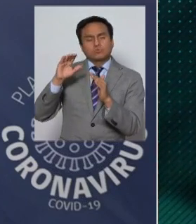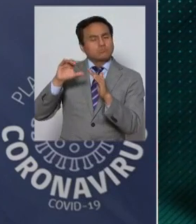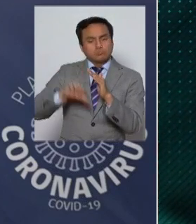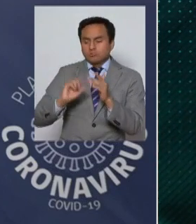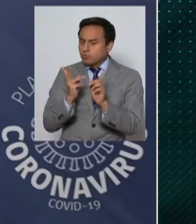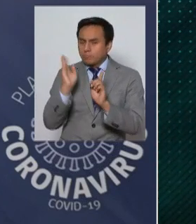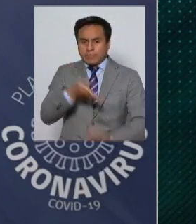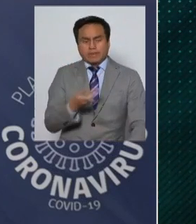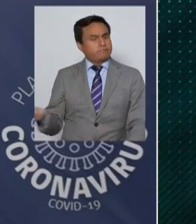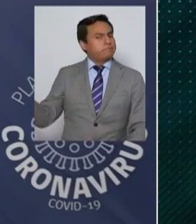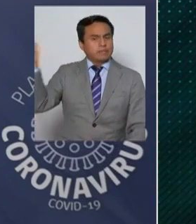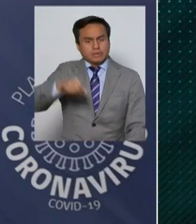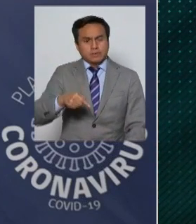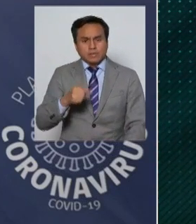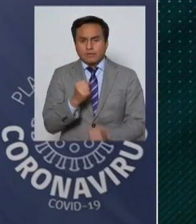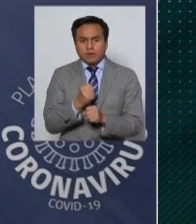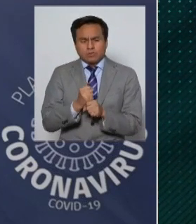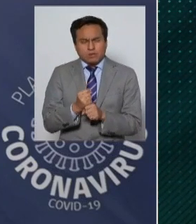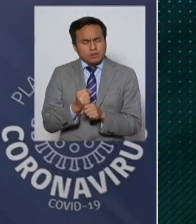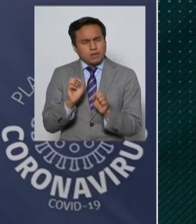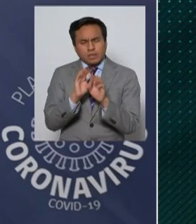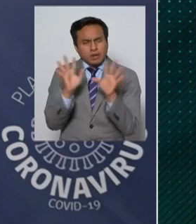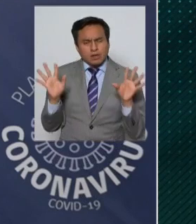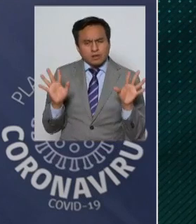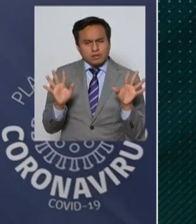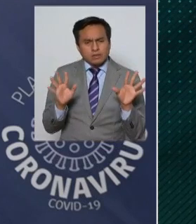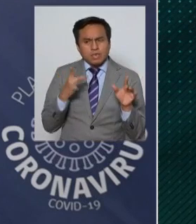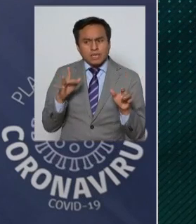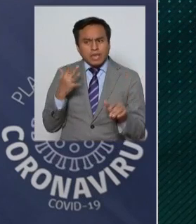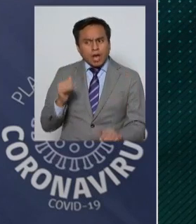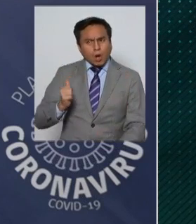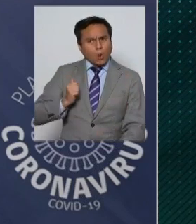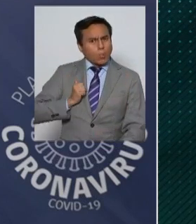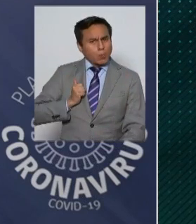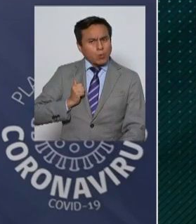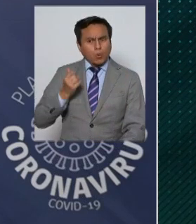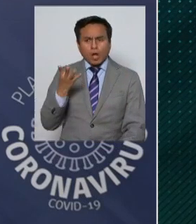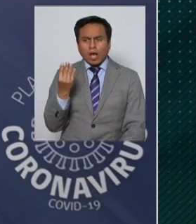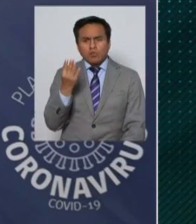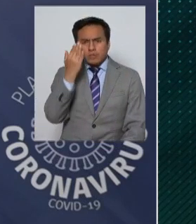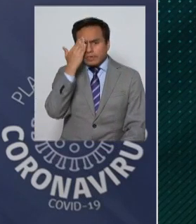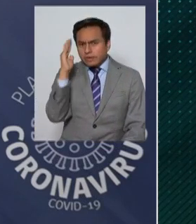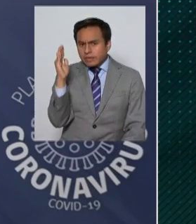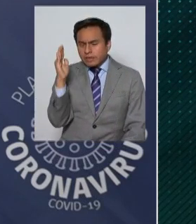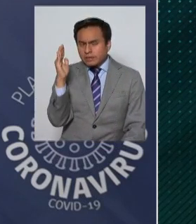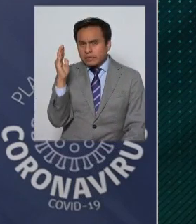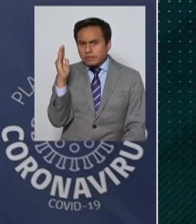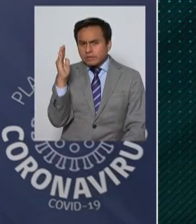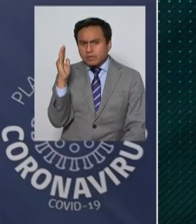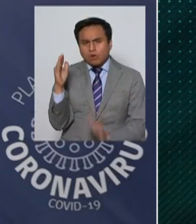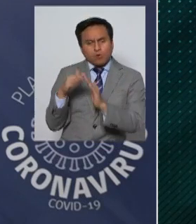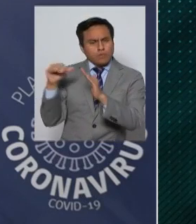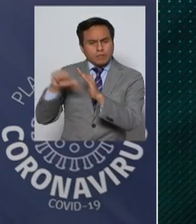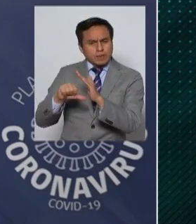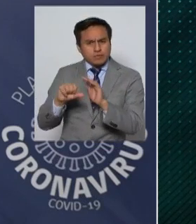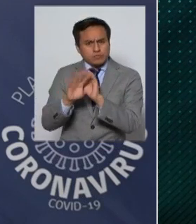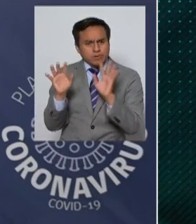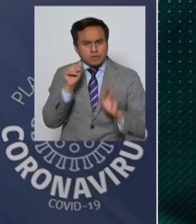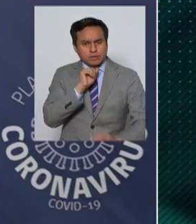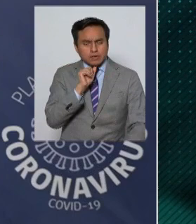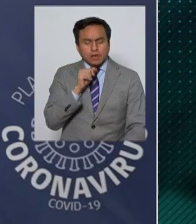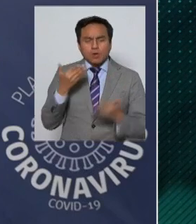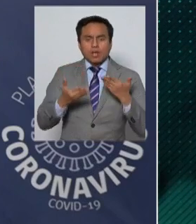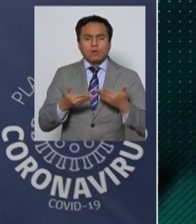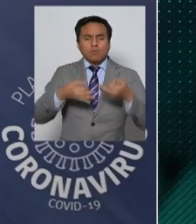al trabajo, sin aclarar si esto es una vez que ya hayan cumplido sus 14 días de confinamiento. Hoy día, ¿cómo